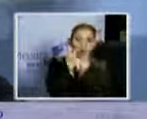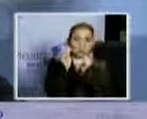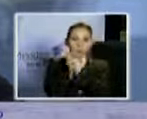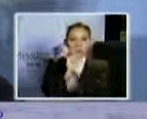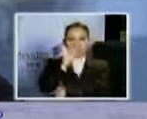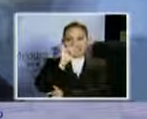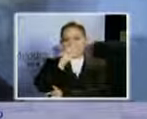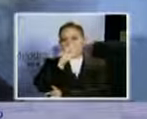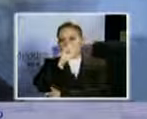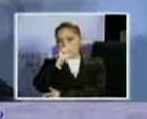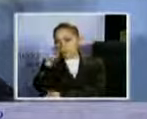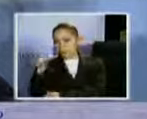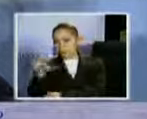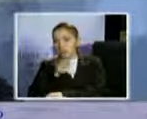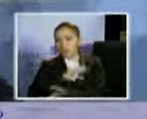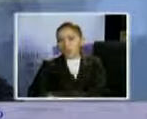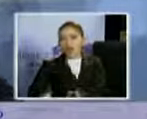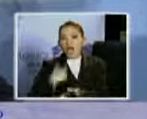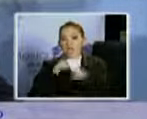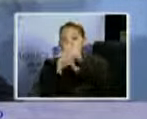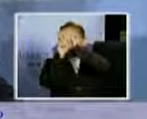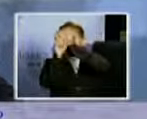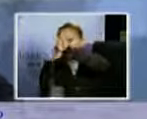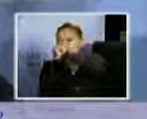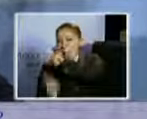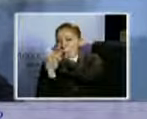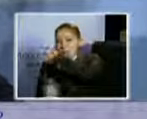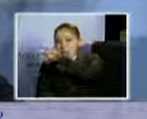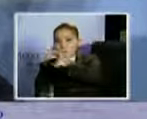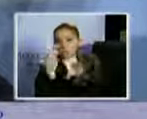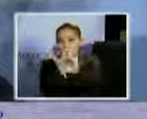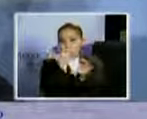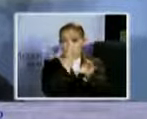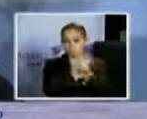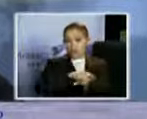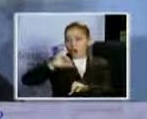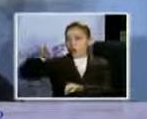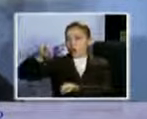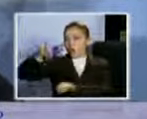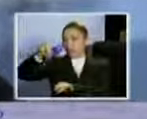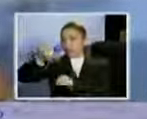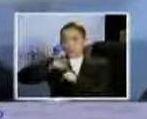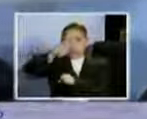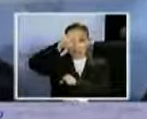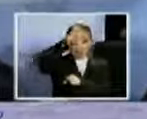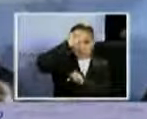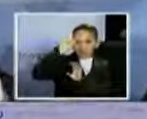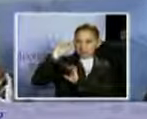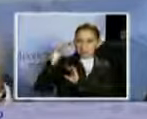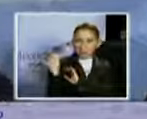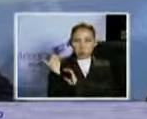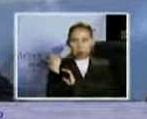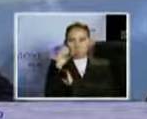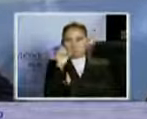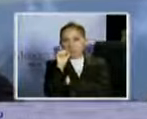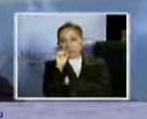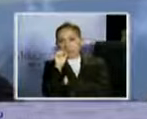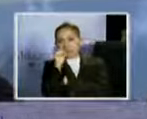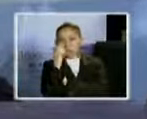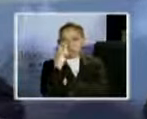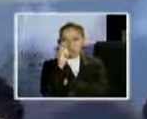Islámico, que ha recibido ya ataques aéreos de los Estados Unidos, de Jordania, de Egipto hace apenas